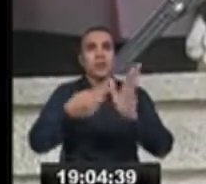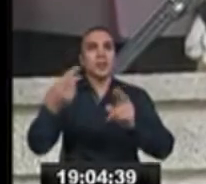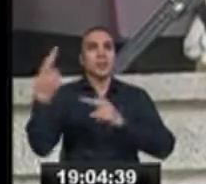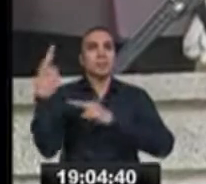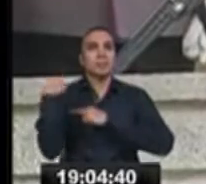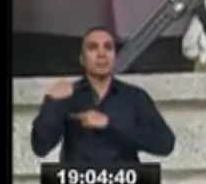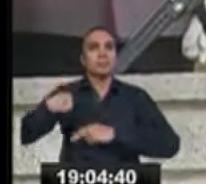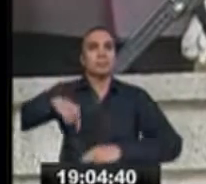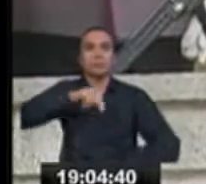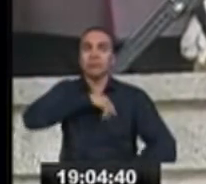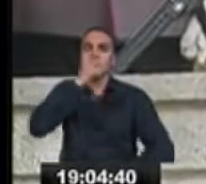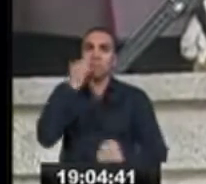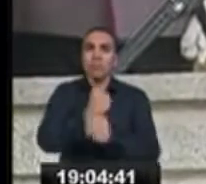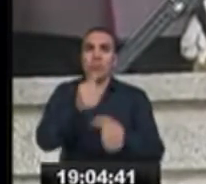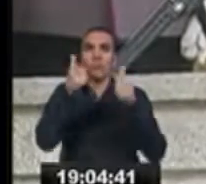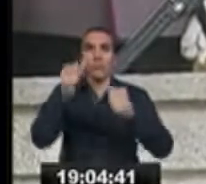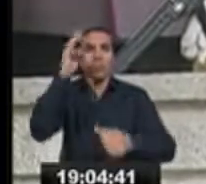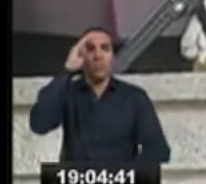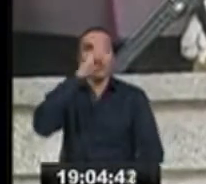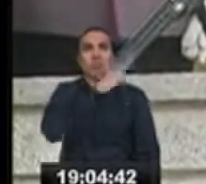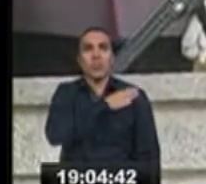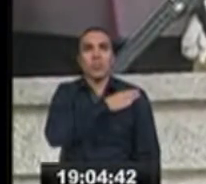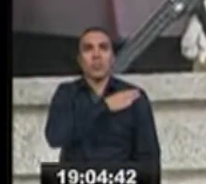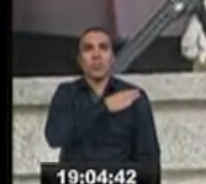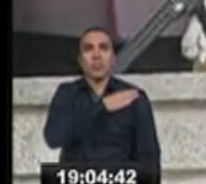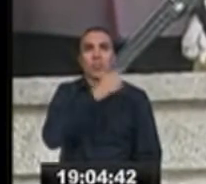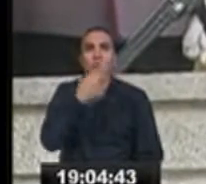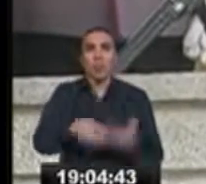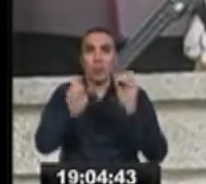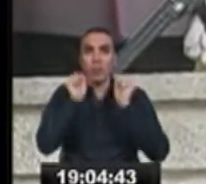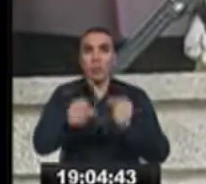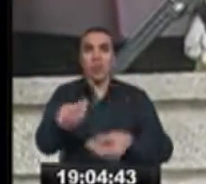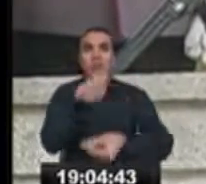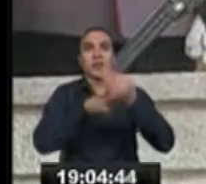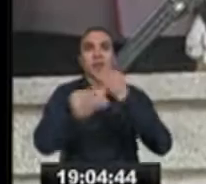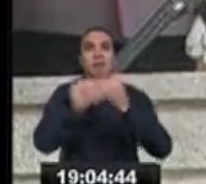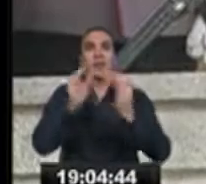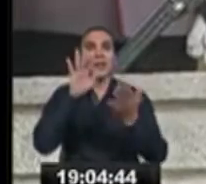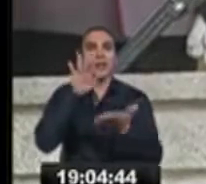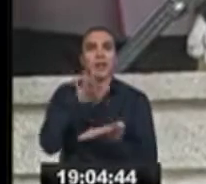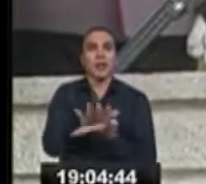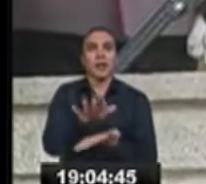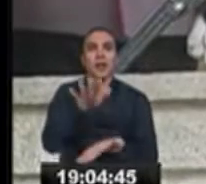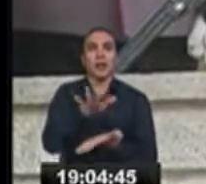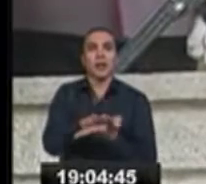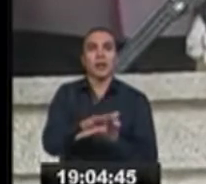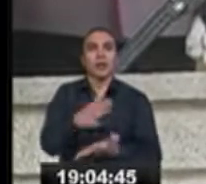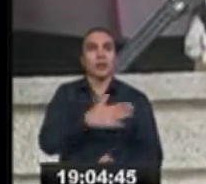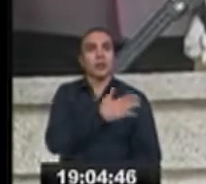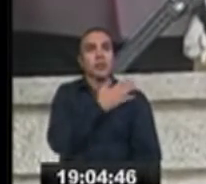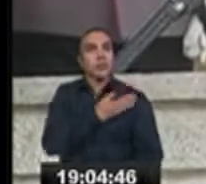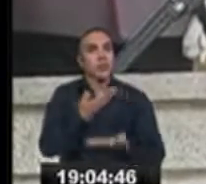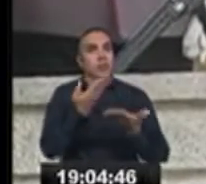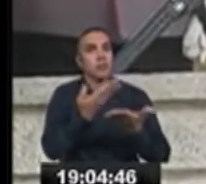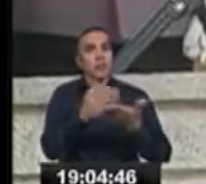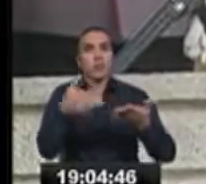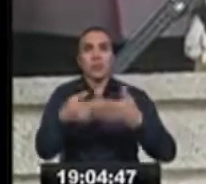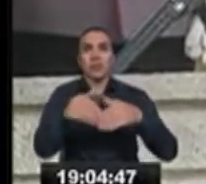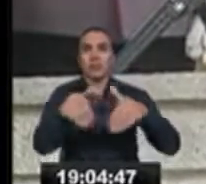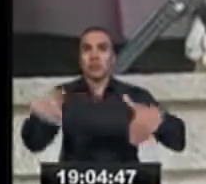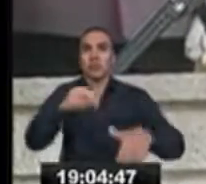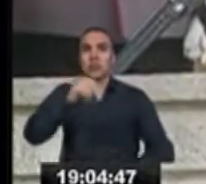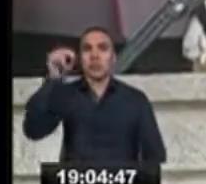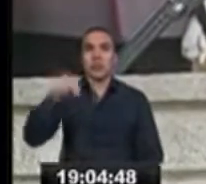responsable actuación de las Fuerzas Armadas, que han permitido devolver la tranquilidad y la confianza a lo largo de la frontera